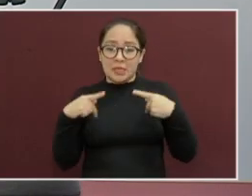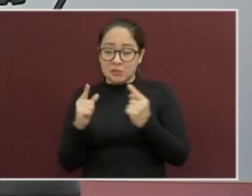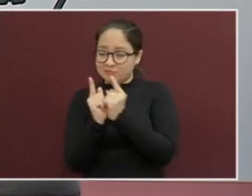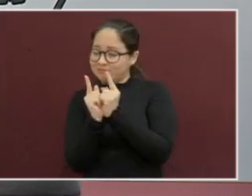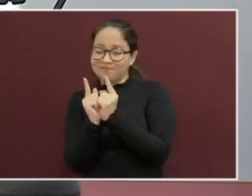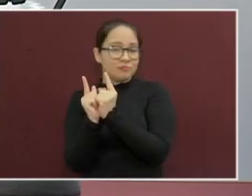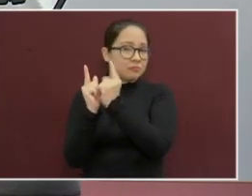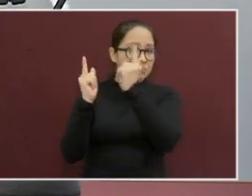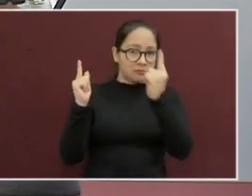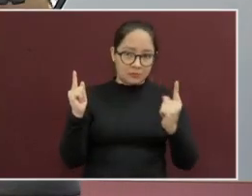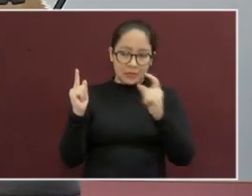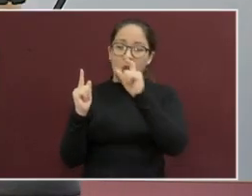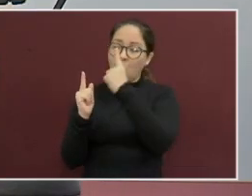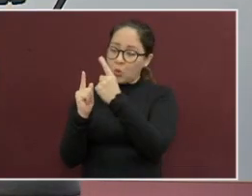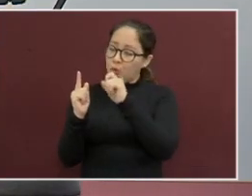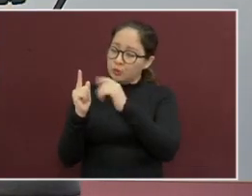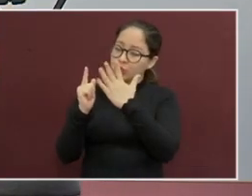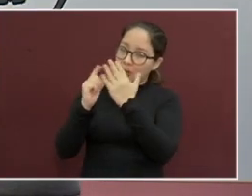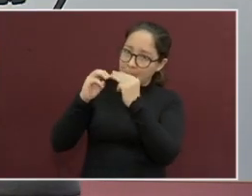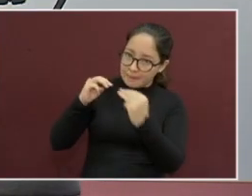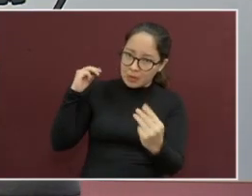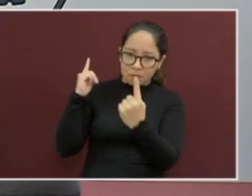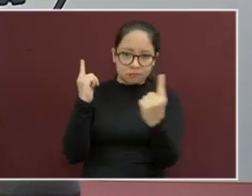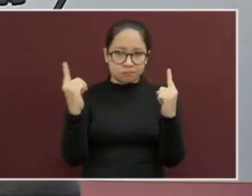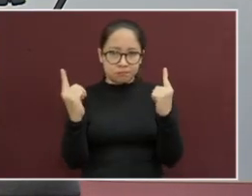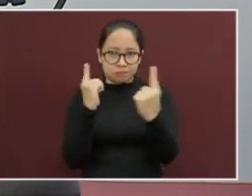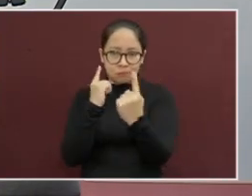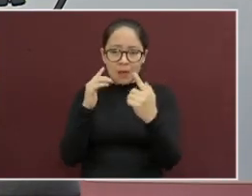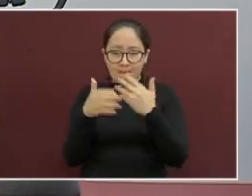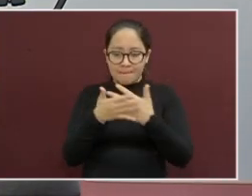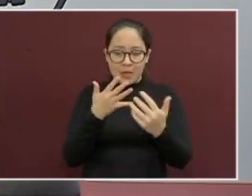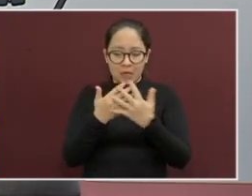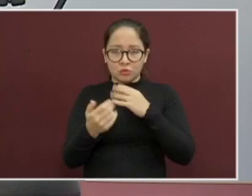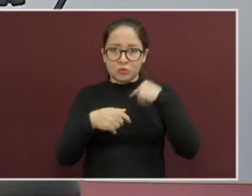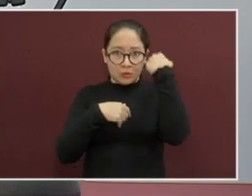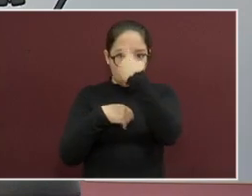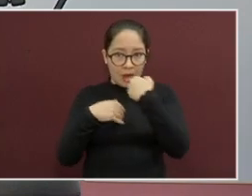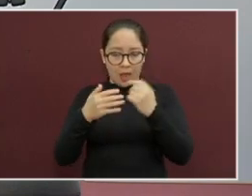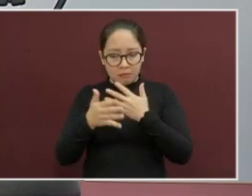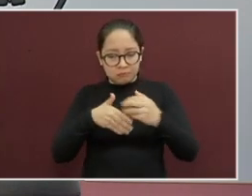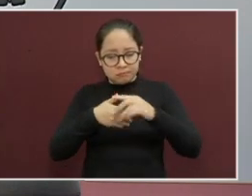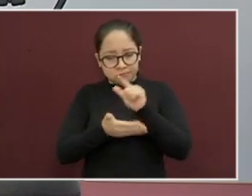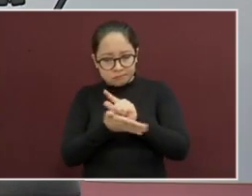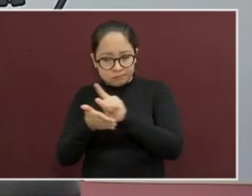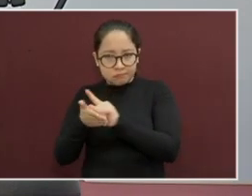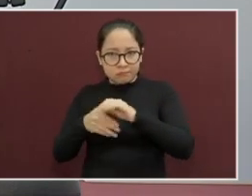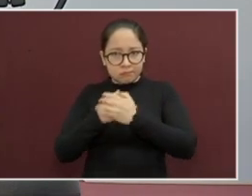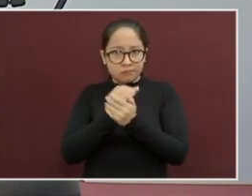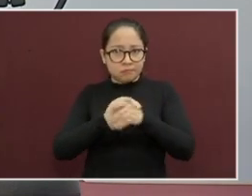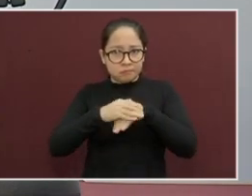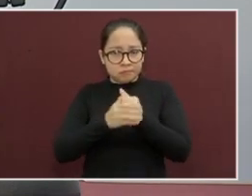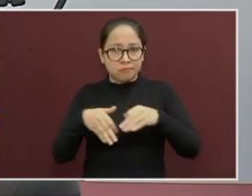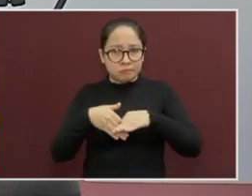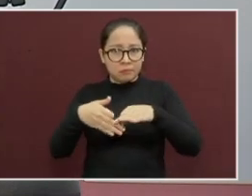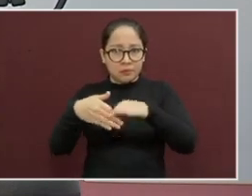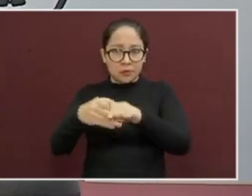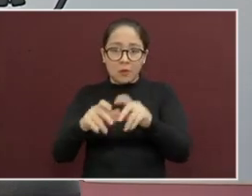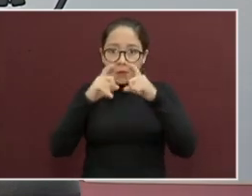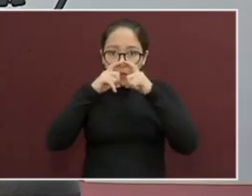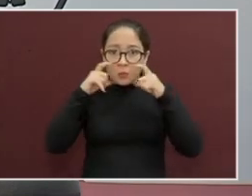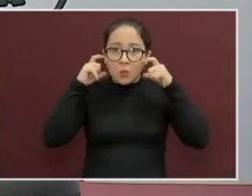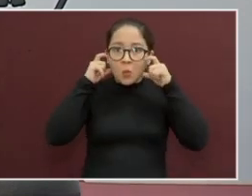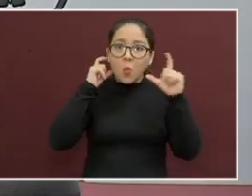frecuentes de la cara el uso obligatorio de cubrebocas en el transporte público y